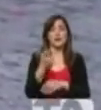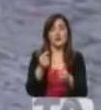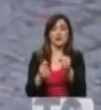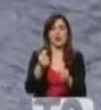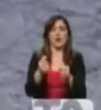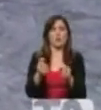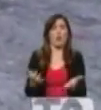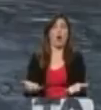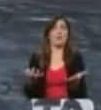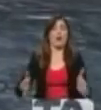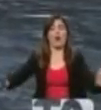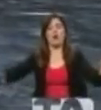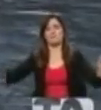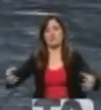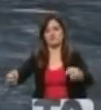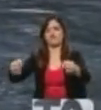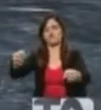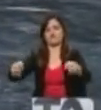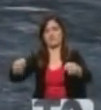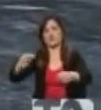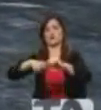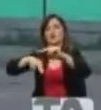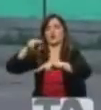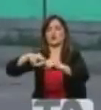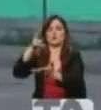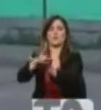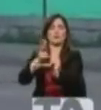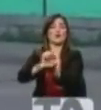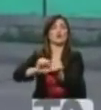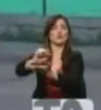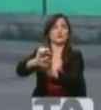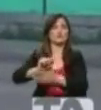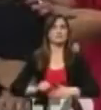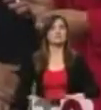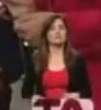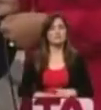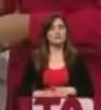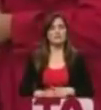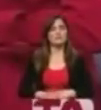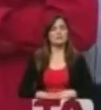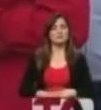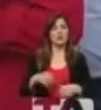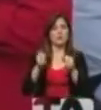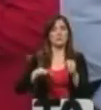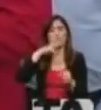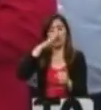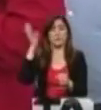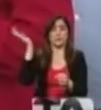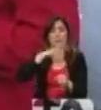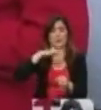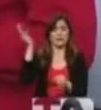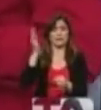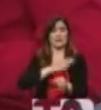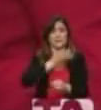por aquí. Vehículos que son parte de la construcción de la estación Solanda del Metro de Quito. El polvo aquí es terrible, queremos